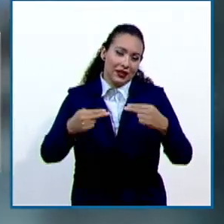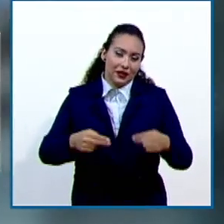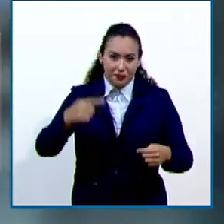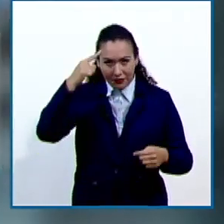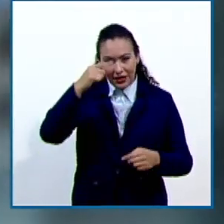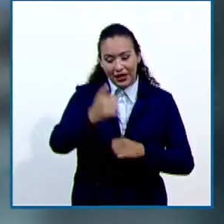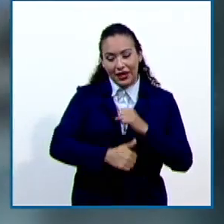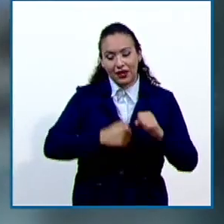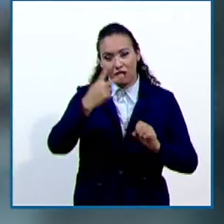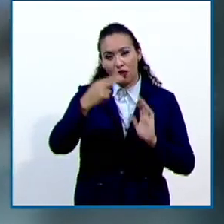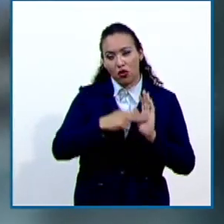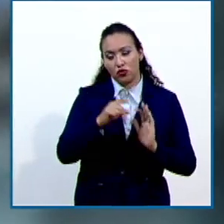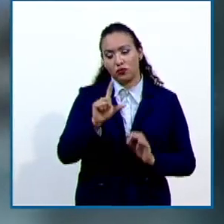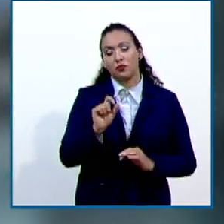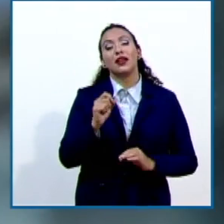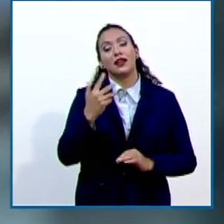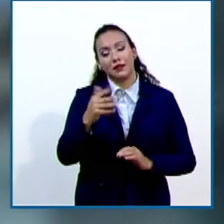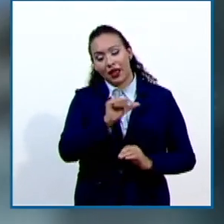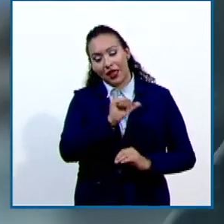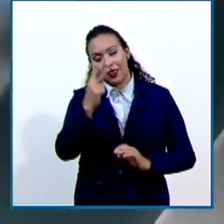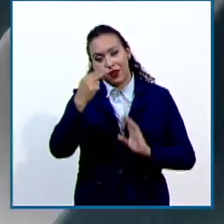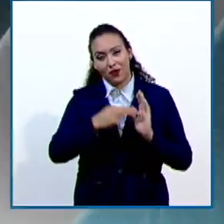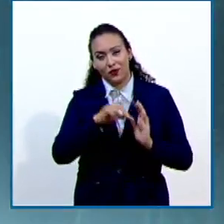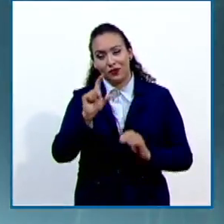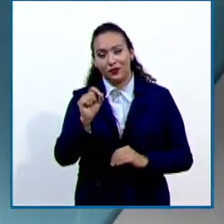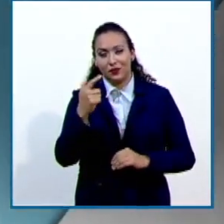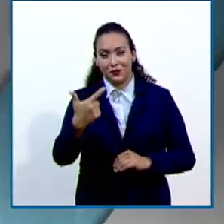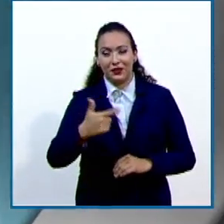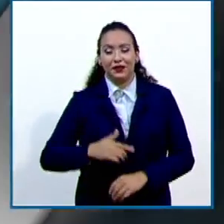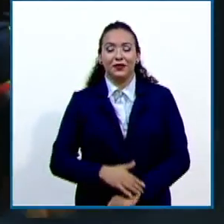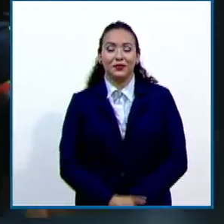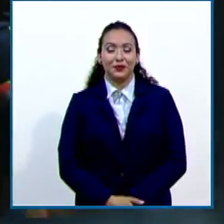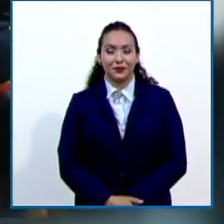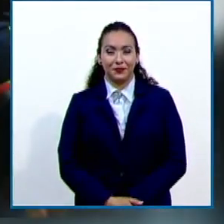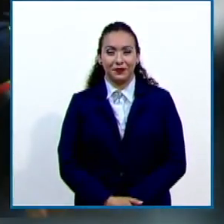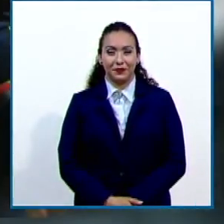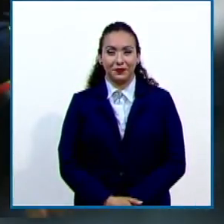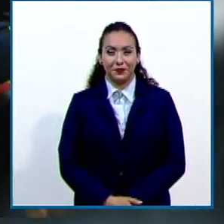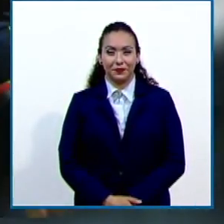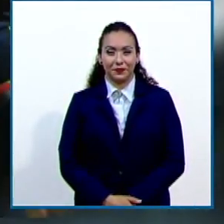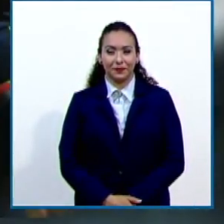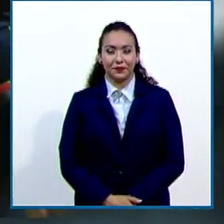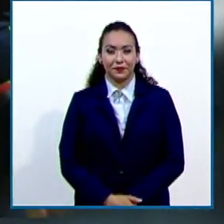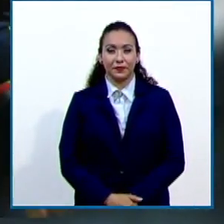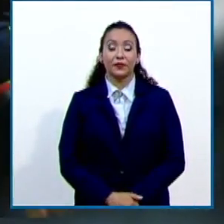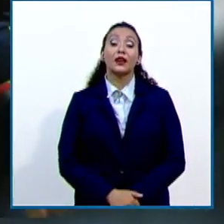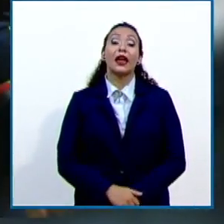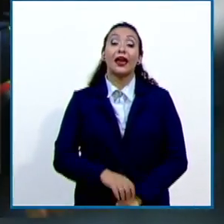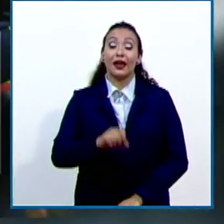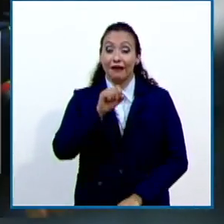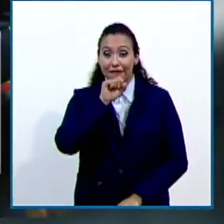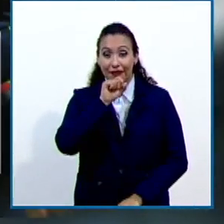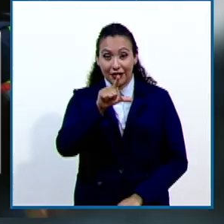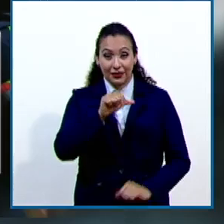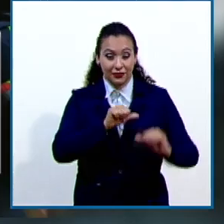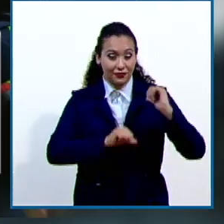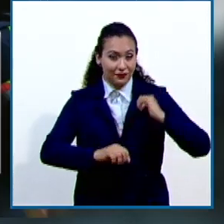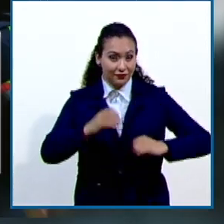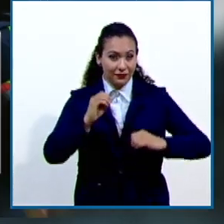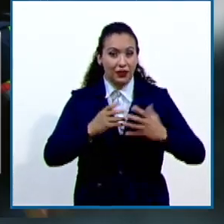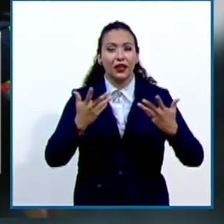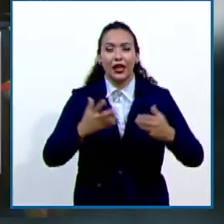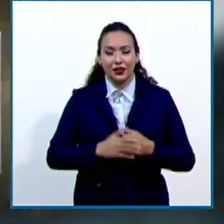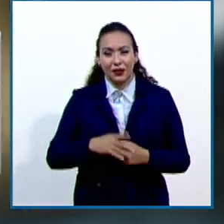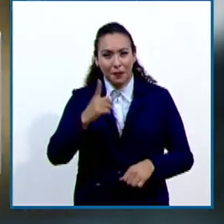periodo 2025-2027. En Jalisco, el Poder Judicial Estatal organizó